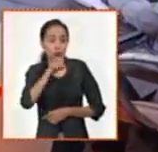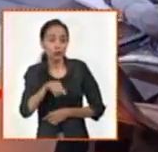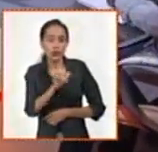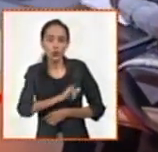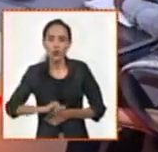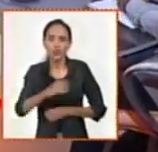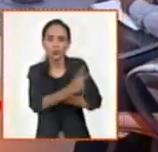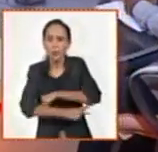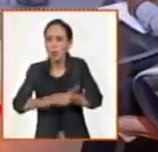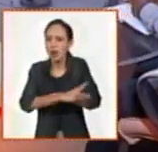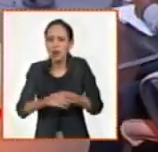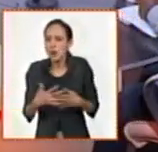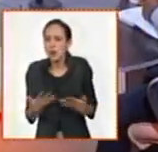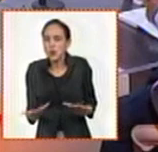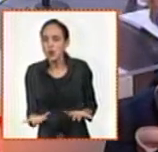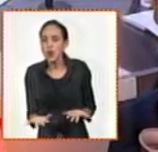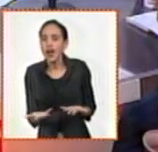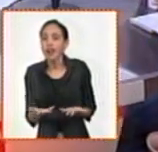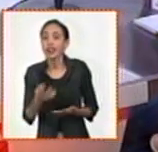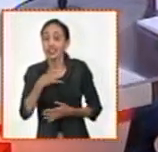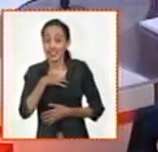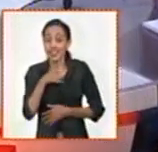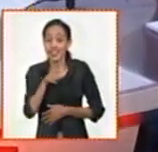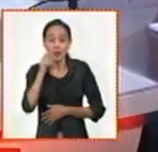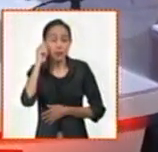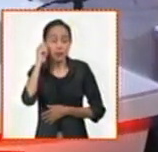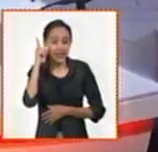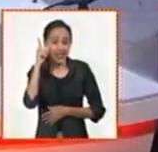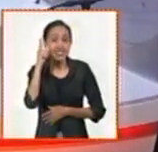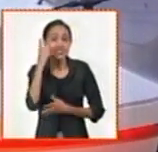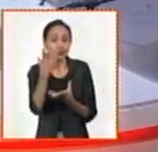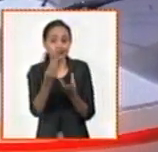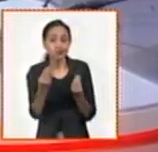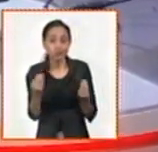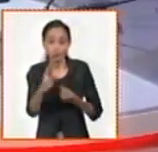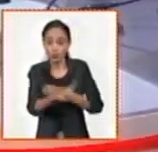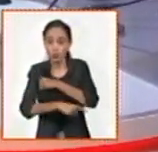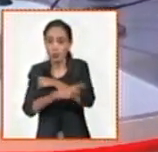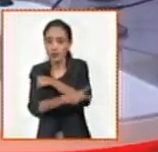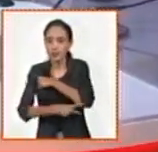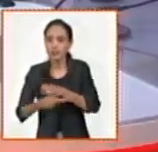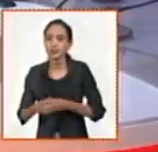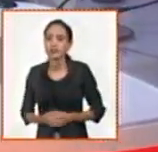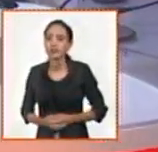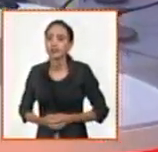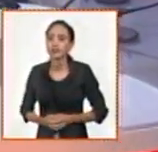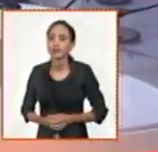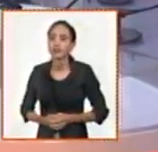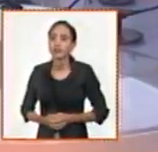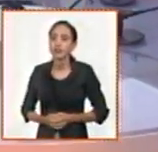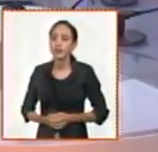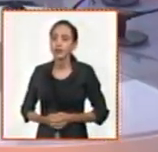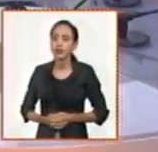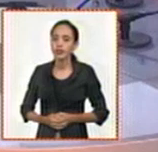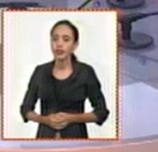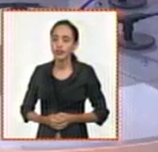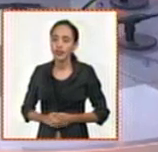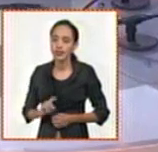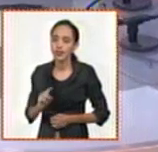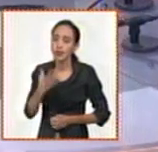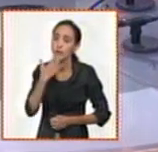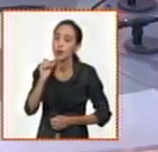también, tu país tiene una experiencia vasta en eso, ¿no? Sí, bueno, primero muchas gracias por la